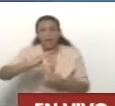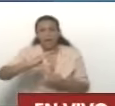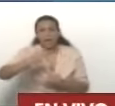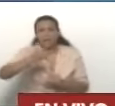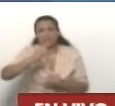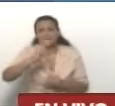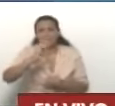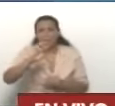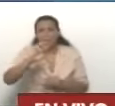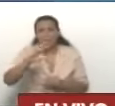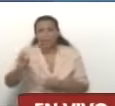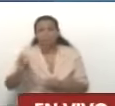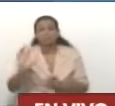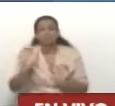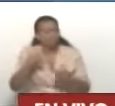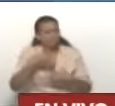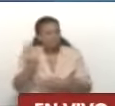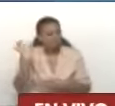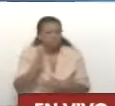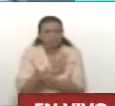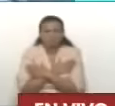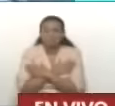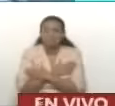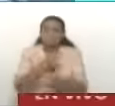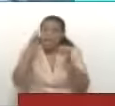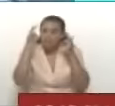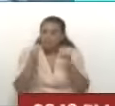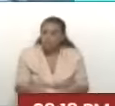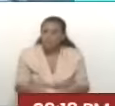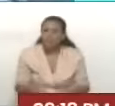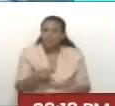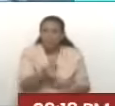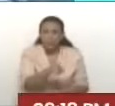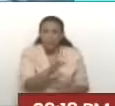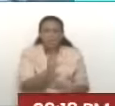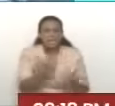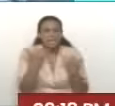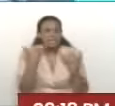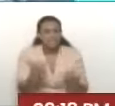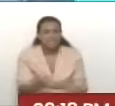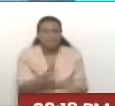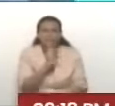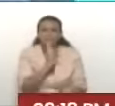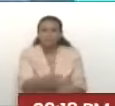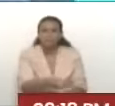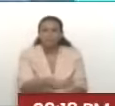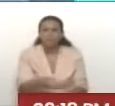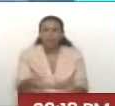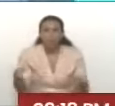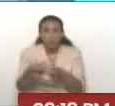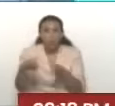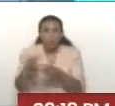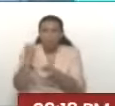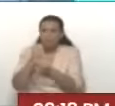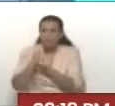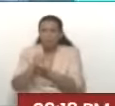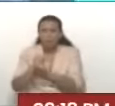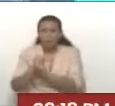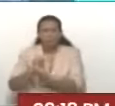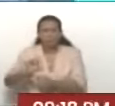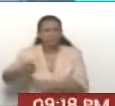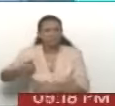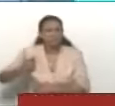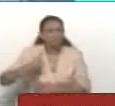Bueno, excelente. Mira, ten la seguridad de que inmediatamente se va nuestro equipo para allá